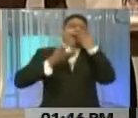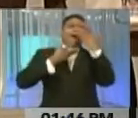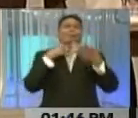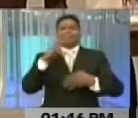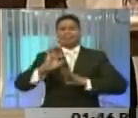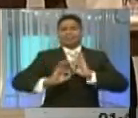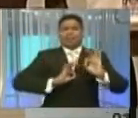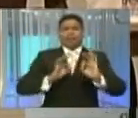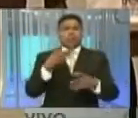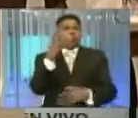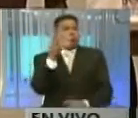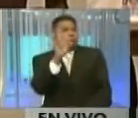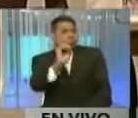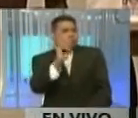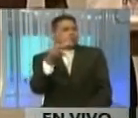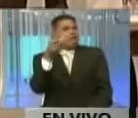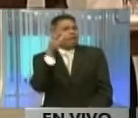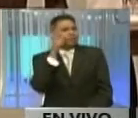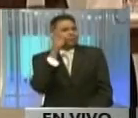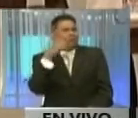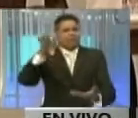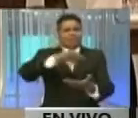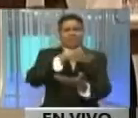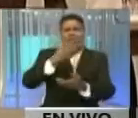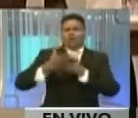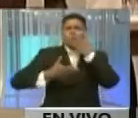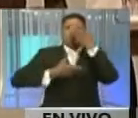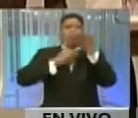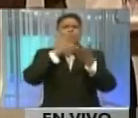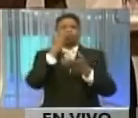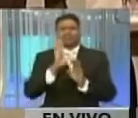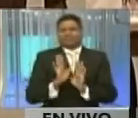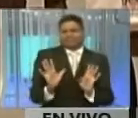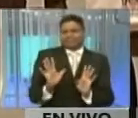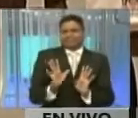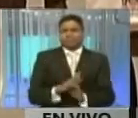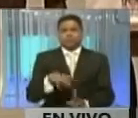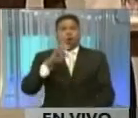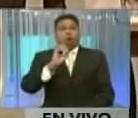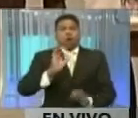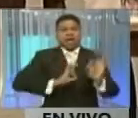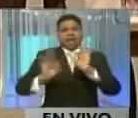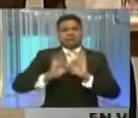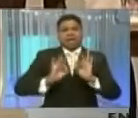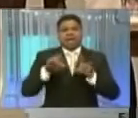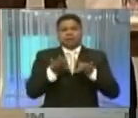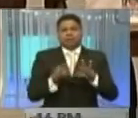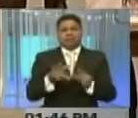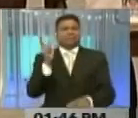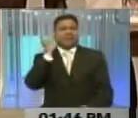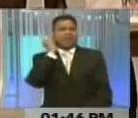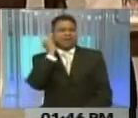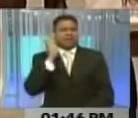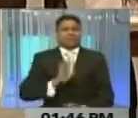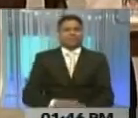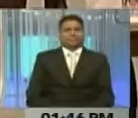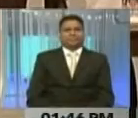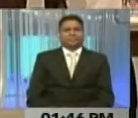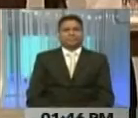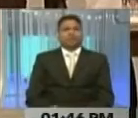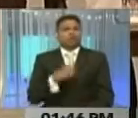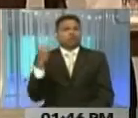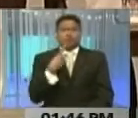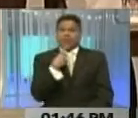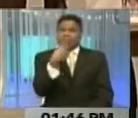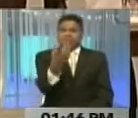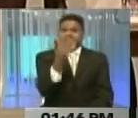un concierto o una función en el Teatro Bolívar, en el Teatro Principal, en el Teatro Teresa Carreño. Solamente para decirles que a